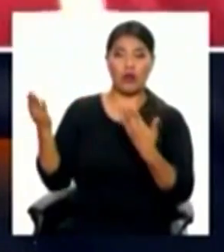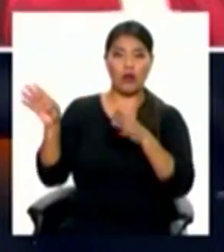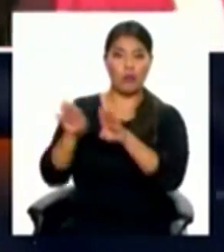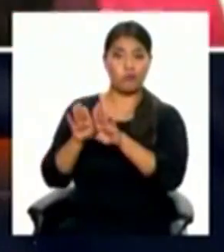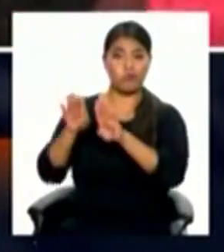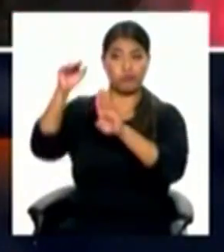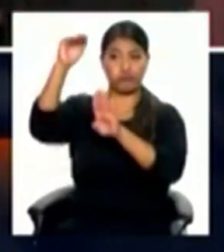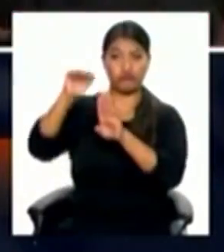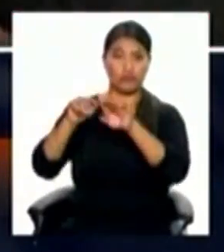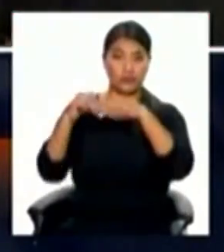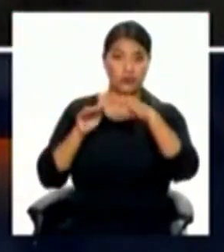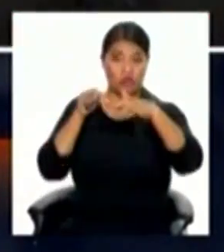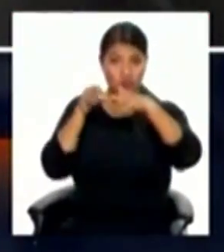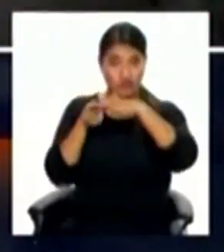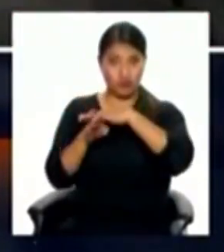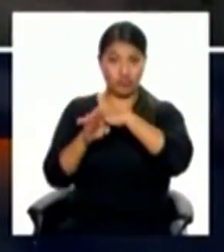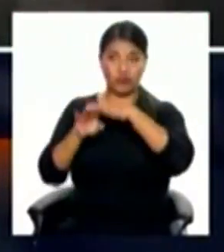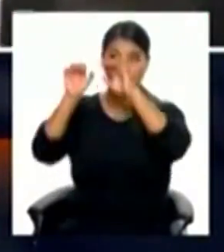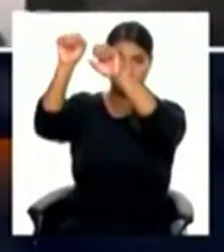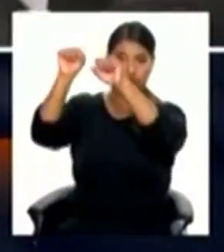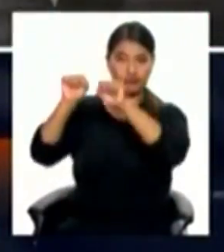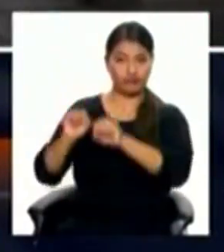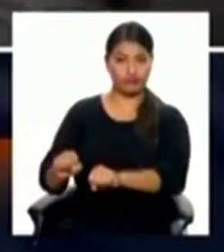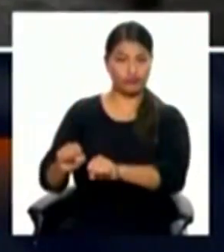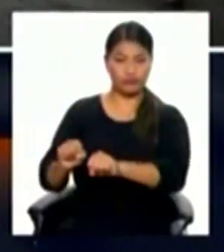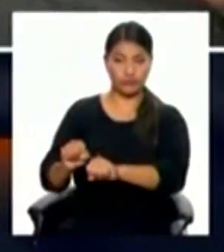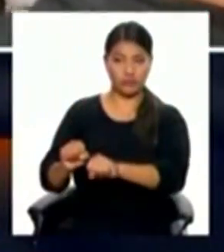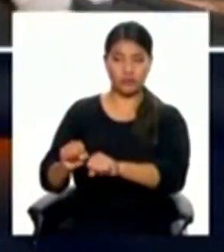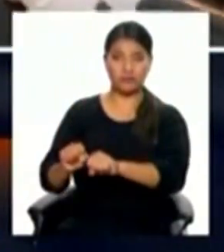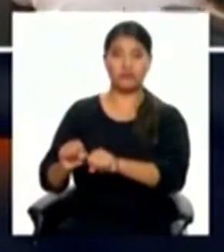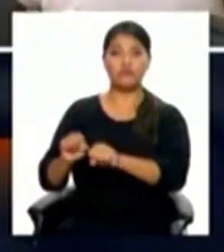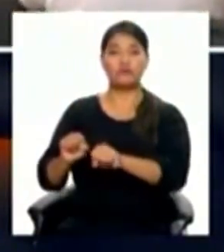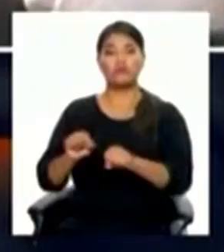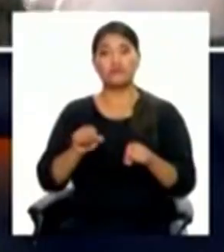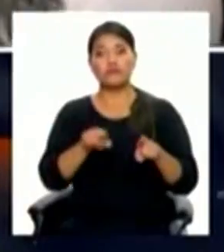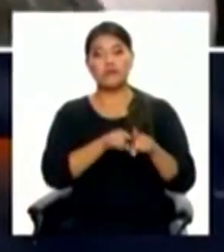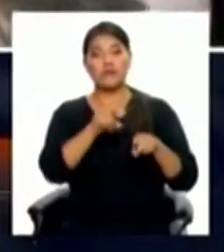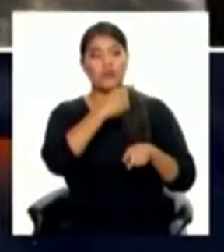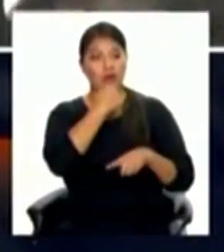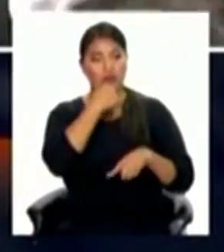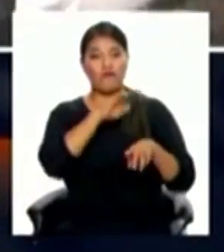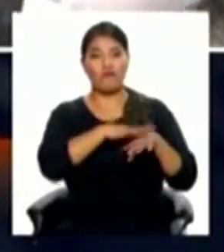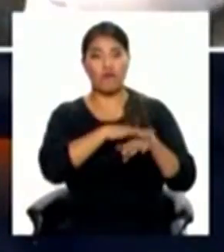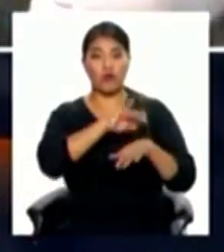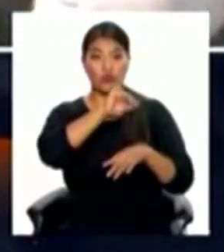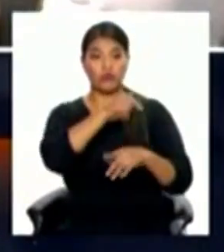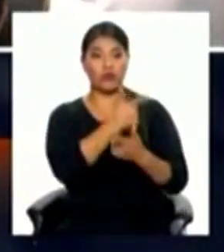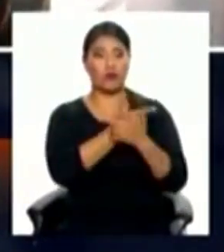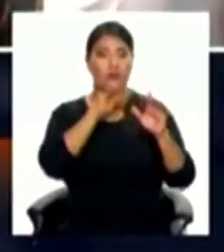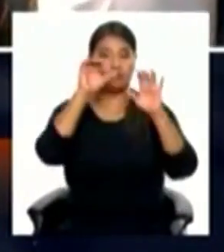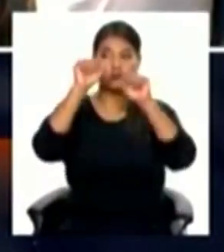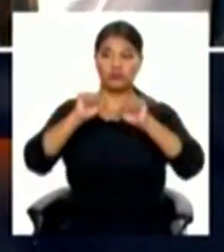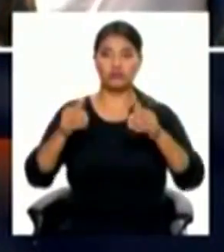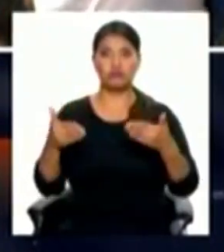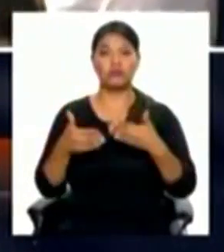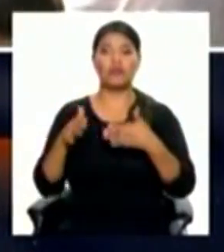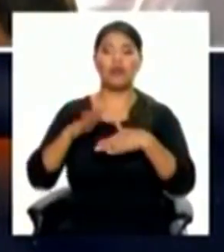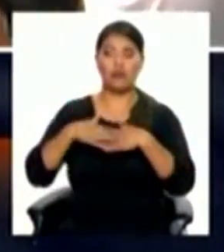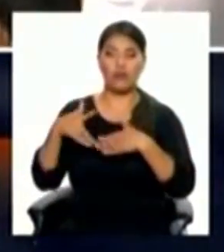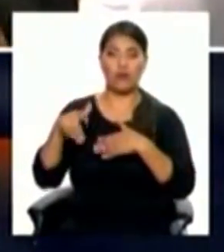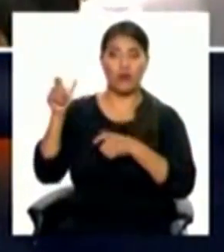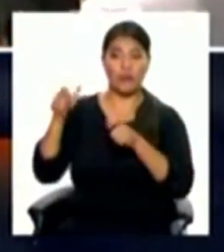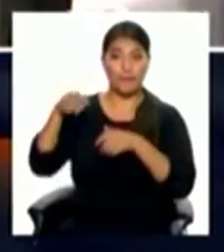acceso a esta estación de San Juan del Lurigancho, y también han indicado que van a otorgar a